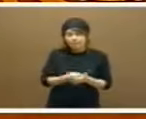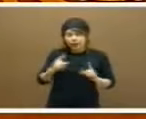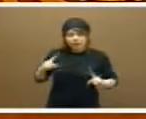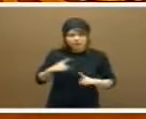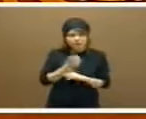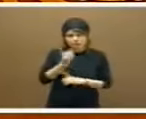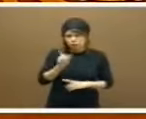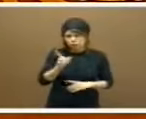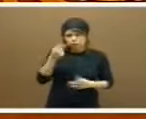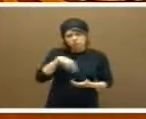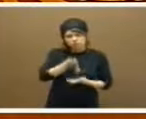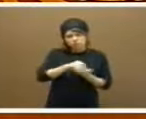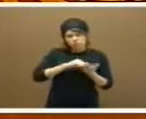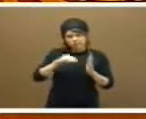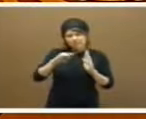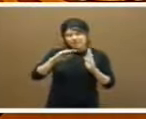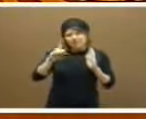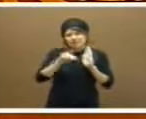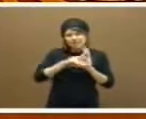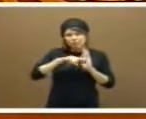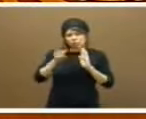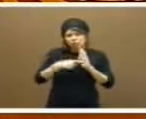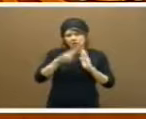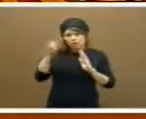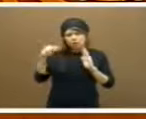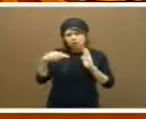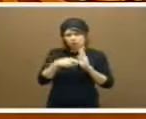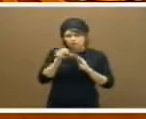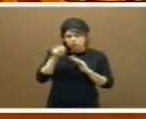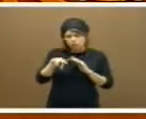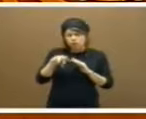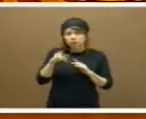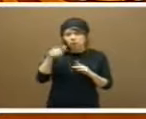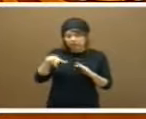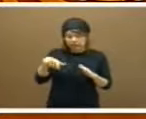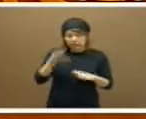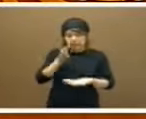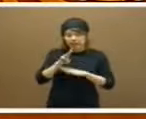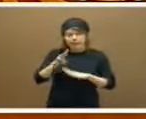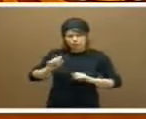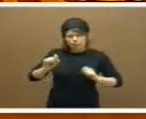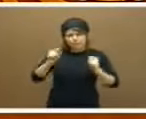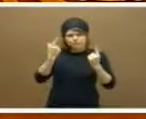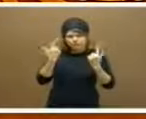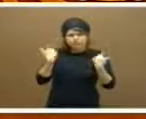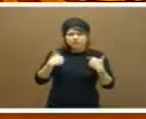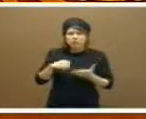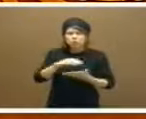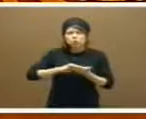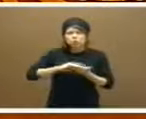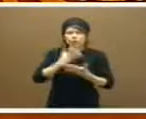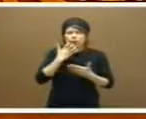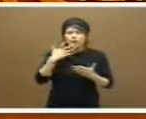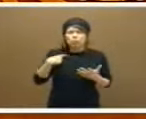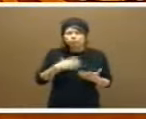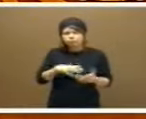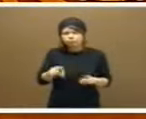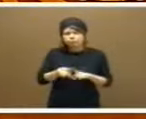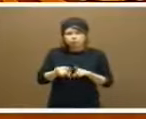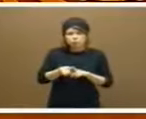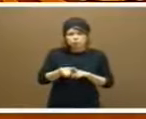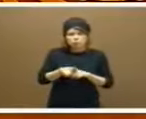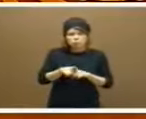aparecen recogidas en ese Decreto Ley 2/2012, que fue convalidado en este Parlamento y que adoptó medidas tales como la posibilidad de